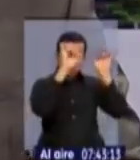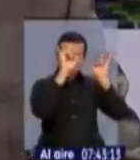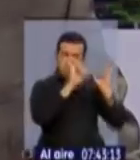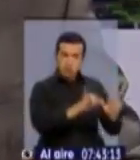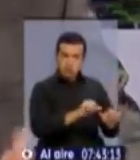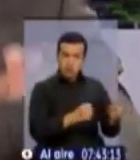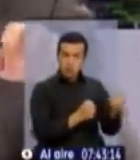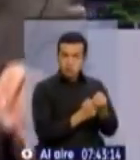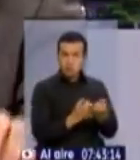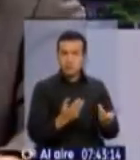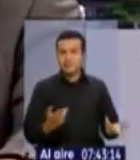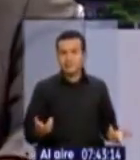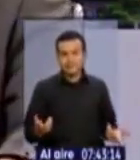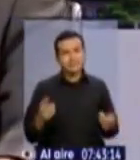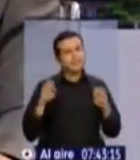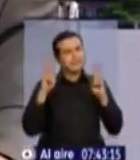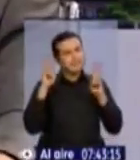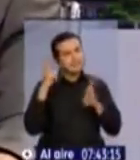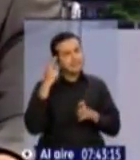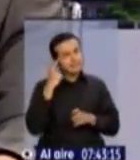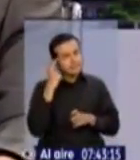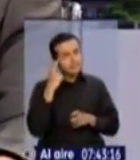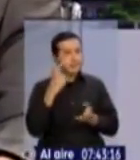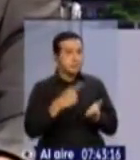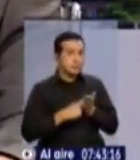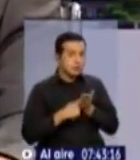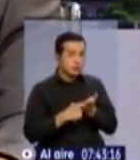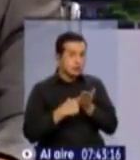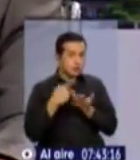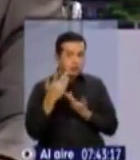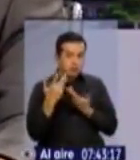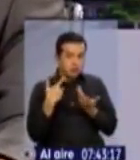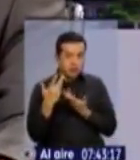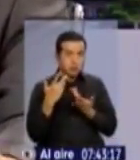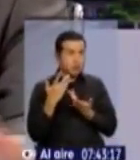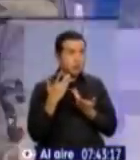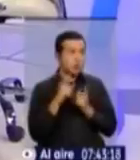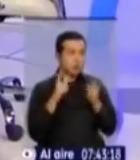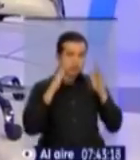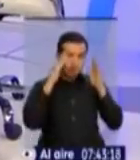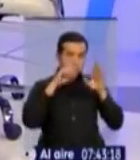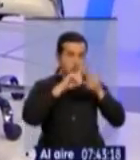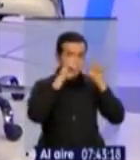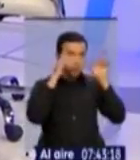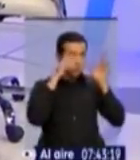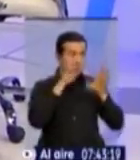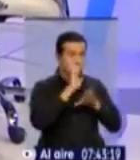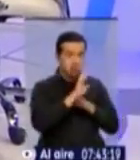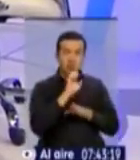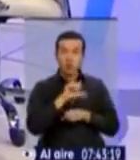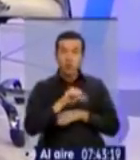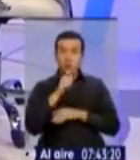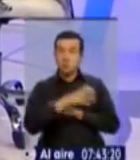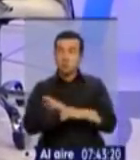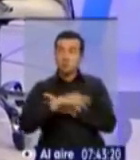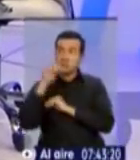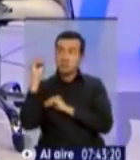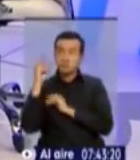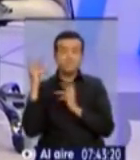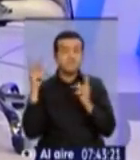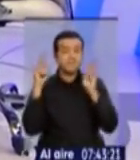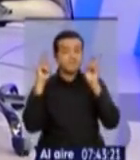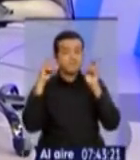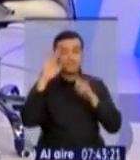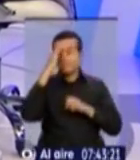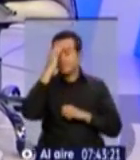tema creo que no hay que cerrarse al escuchar evidentemente esto por esval es exactamente al que apostó por el país ahora un tema que preocupa para el